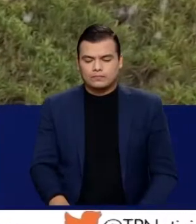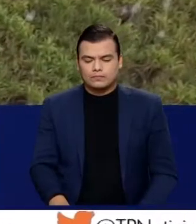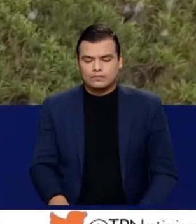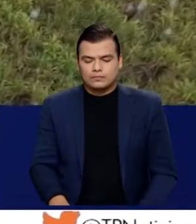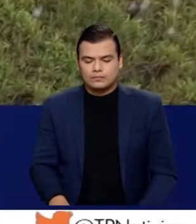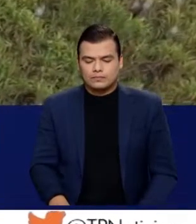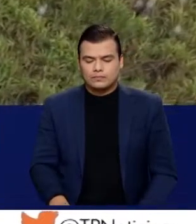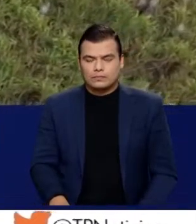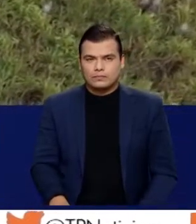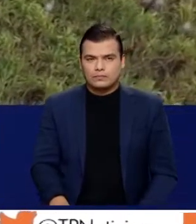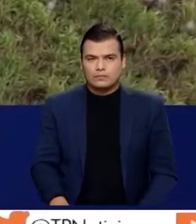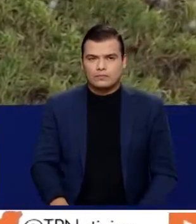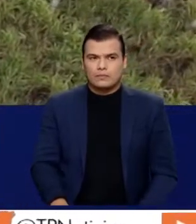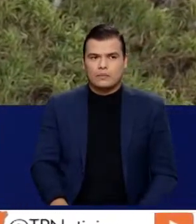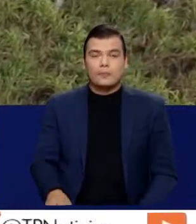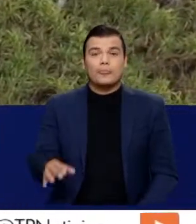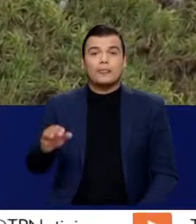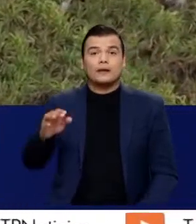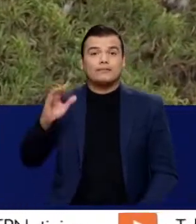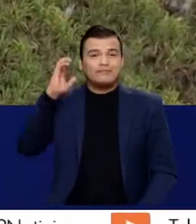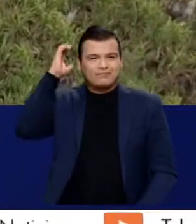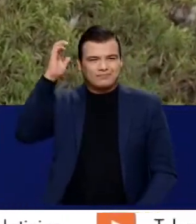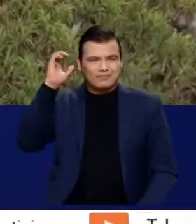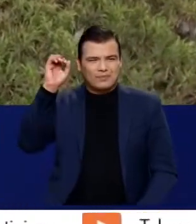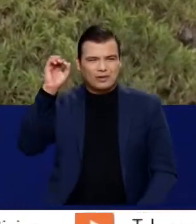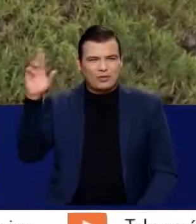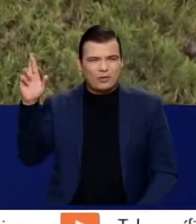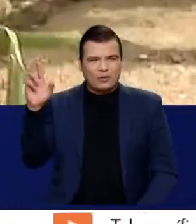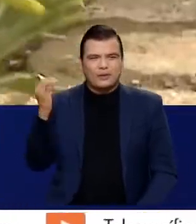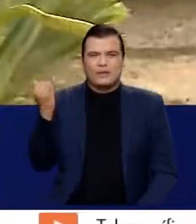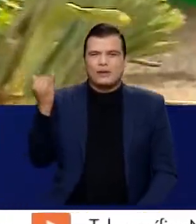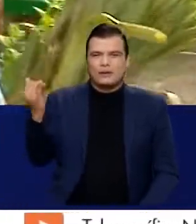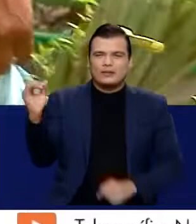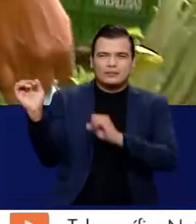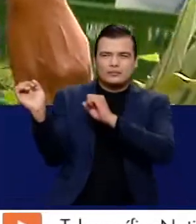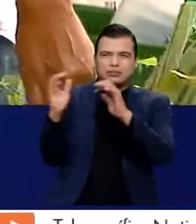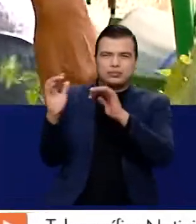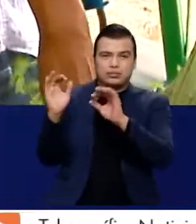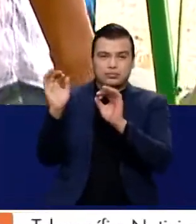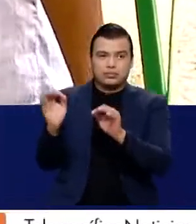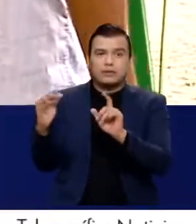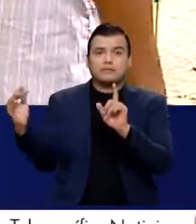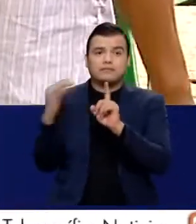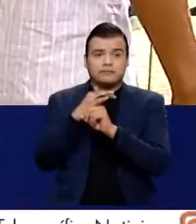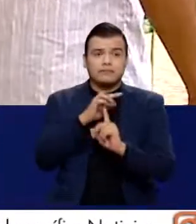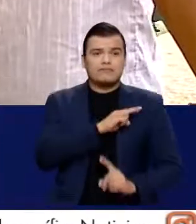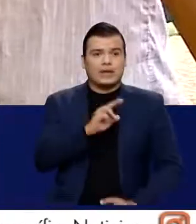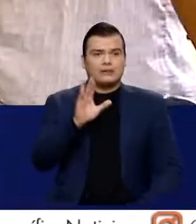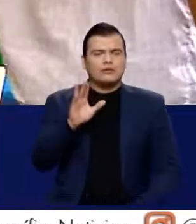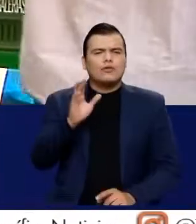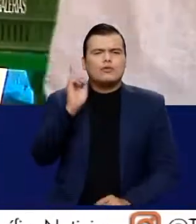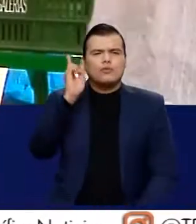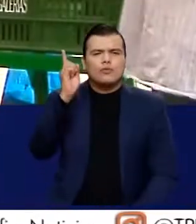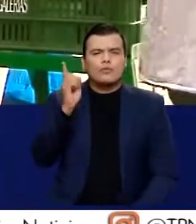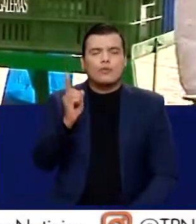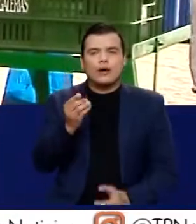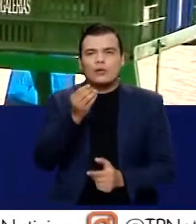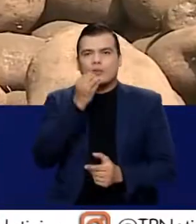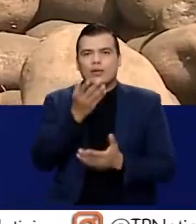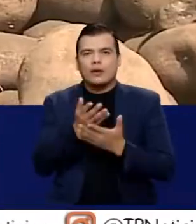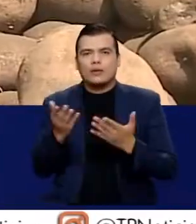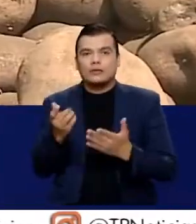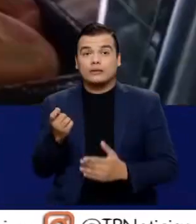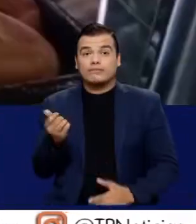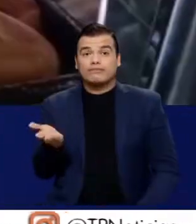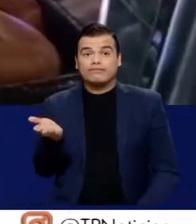la crisis por el conflicto que se vive en europa oriental afectaría las finanzas de los vallecaucanos debido a que algunos alimentos sufrirán incremento en sus